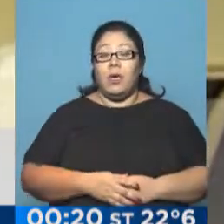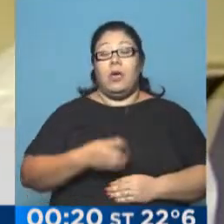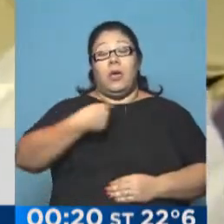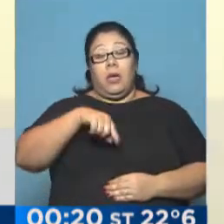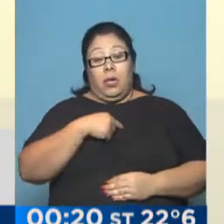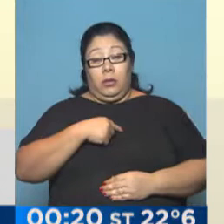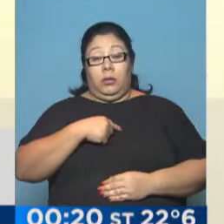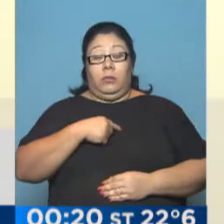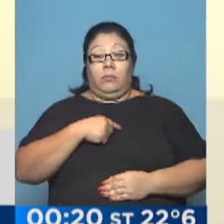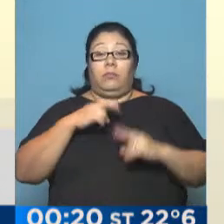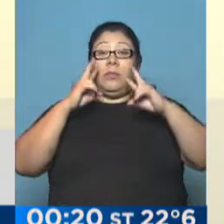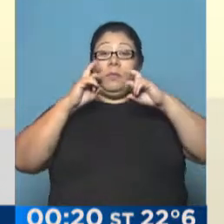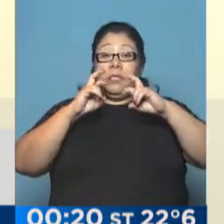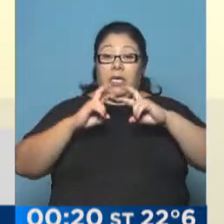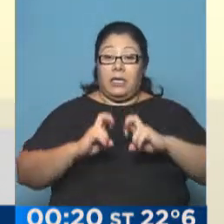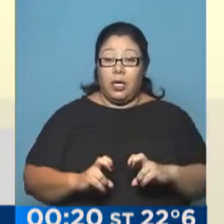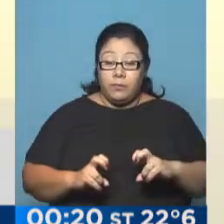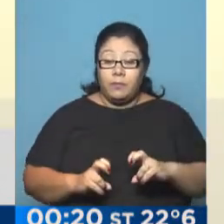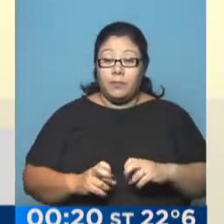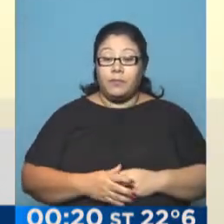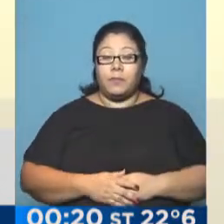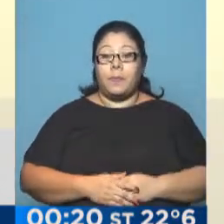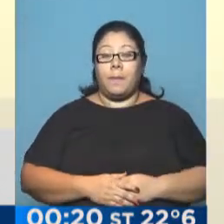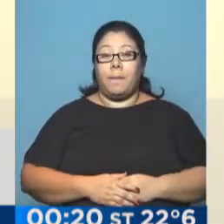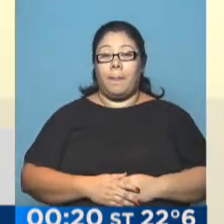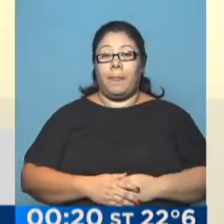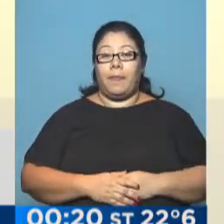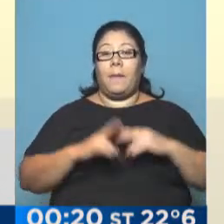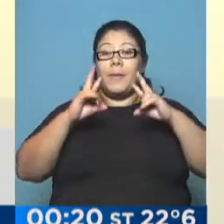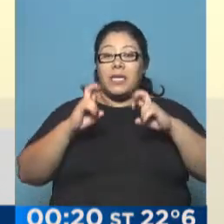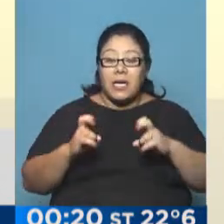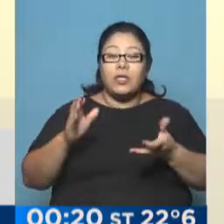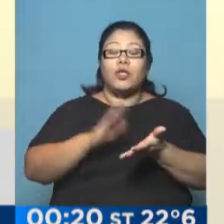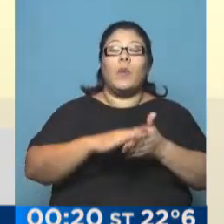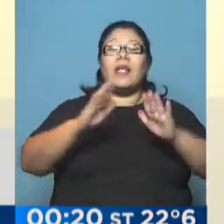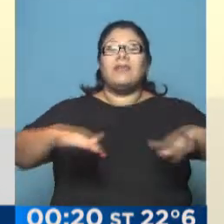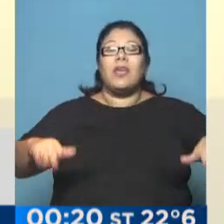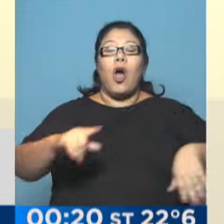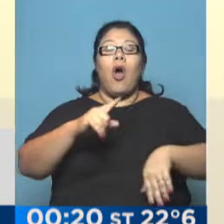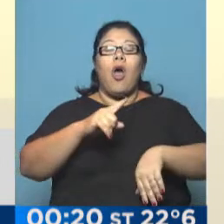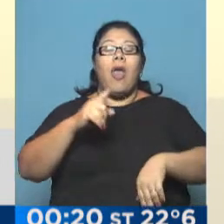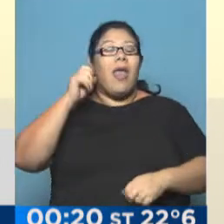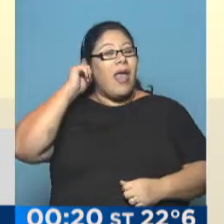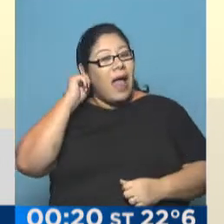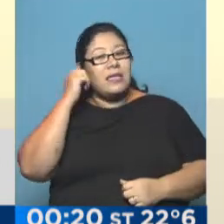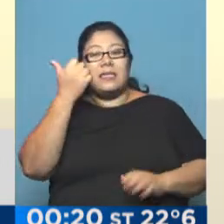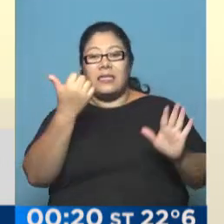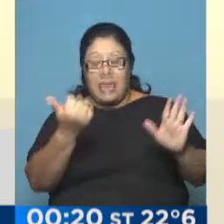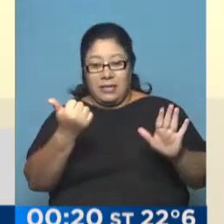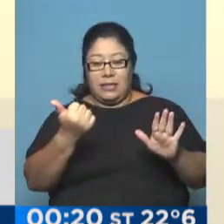aquí en País de Ella, hicimos un trabajo sobre chicos a los 6 años. ¿Qué hacíamos a los 6 años?